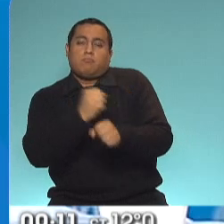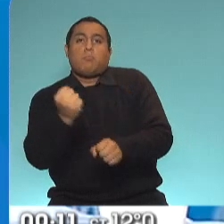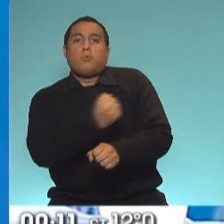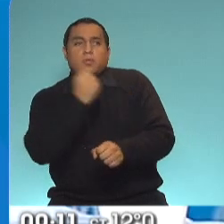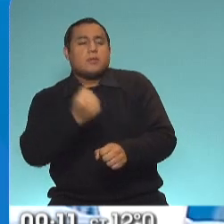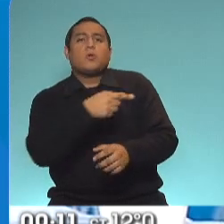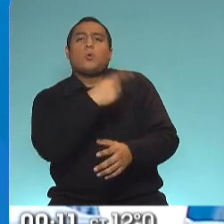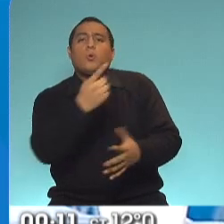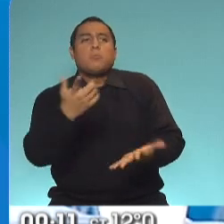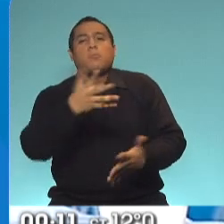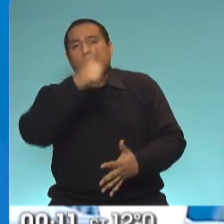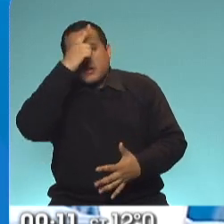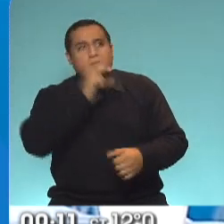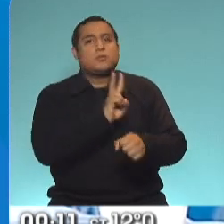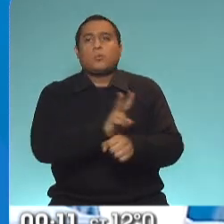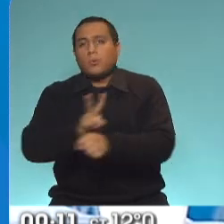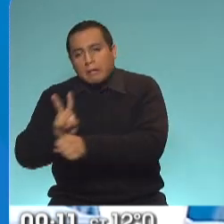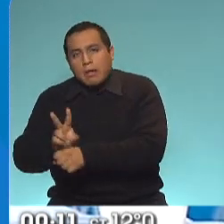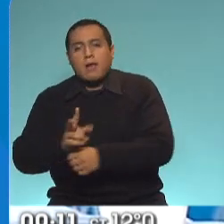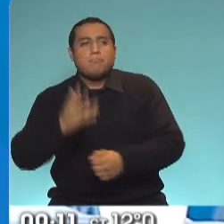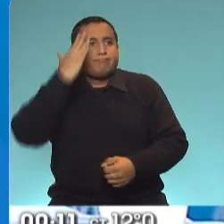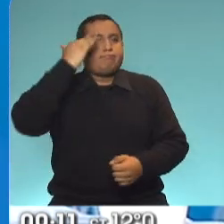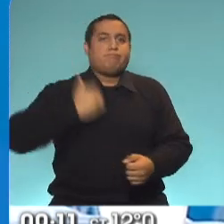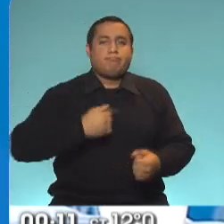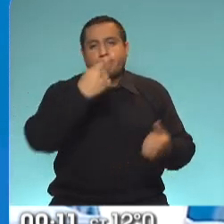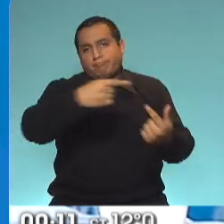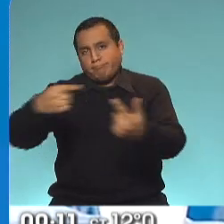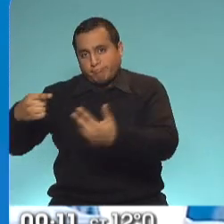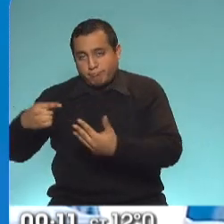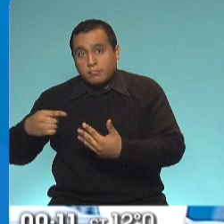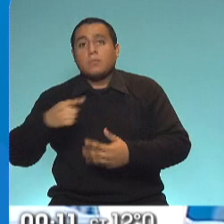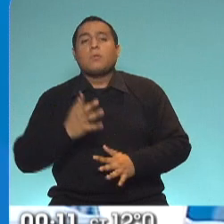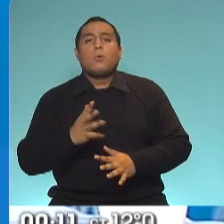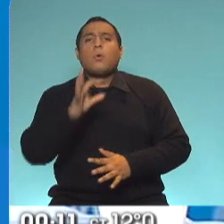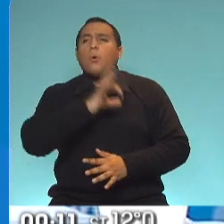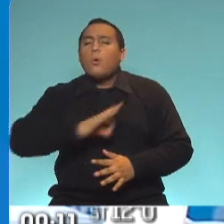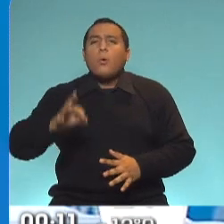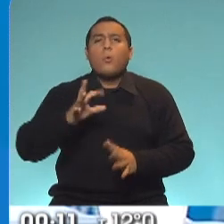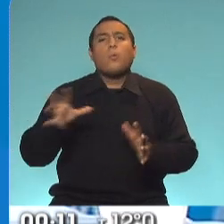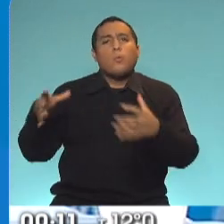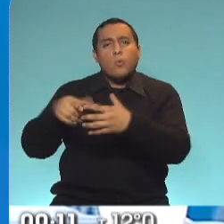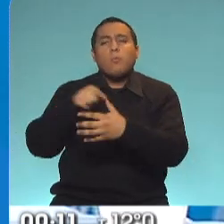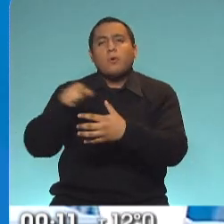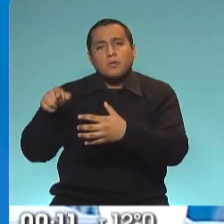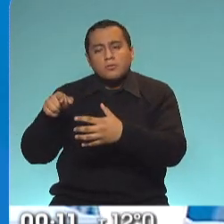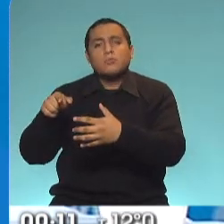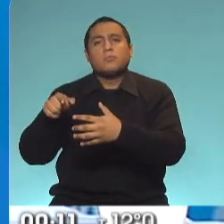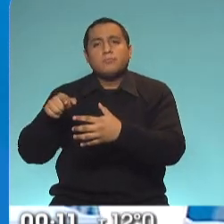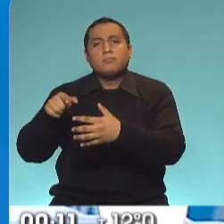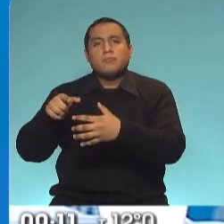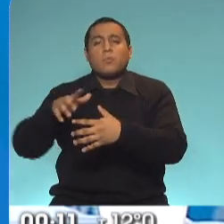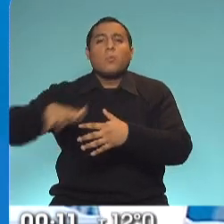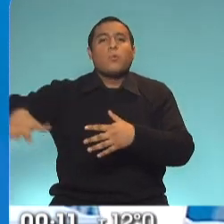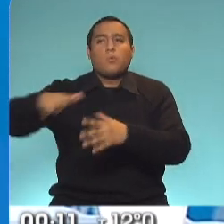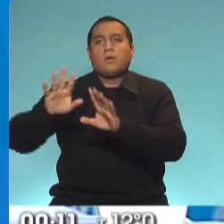fuerzas de seguridad, fuerzas armadas en este caso, aquellos residentes o el personal de un establecimiento o comunidad